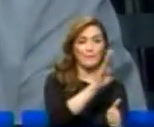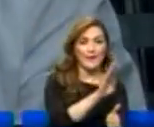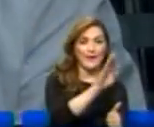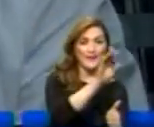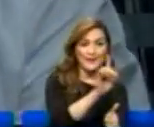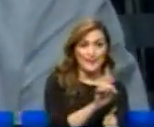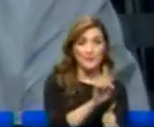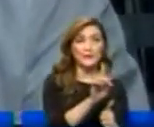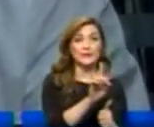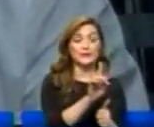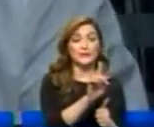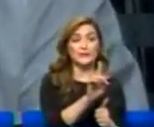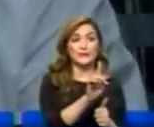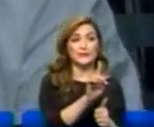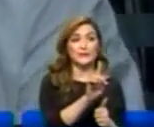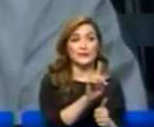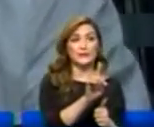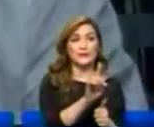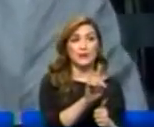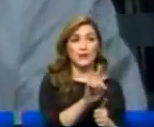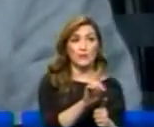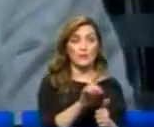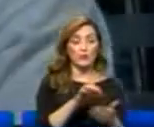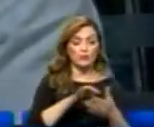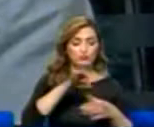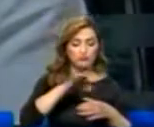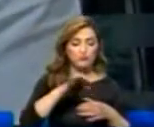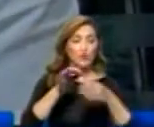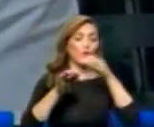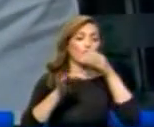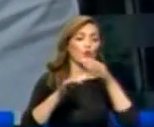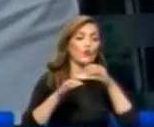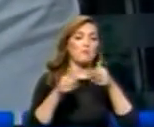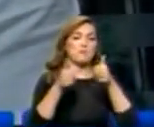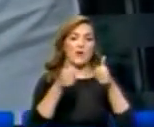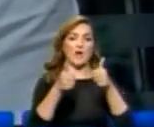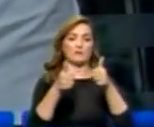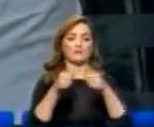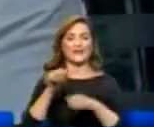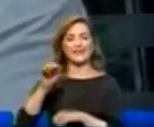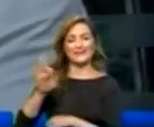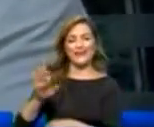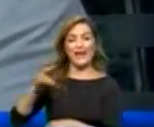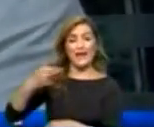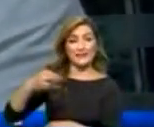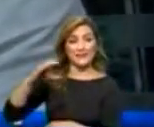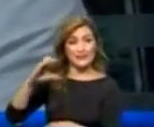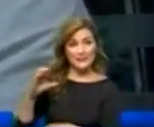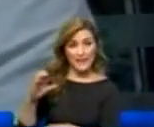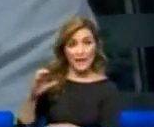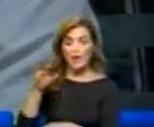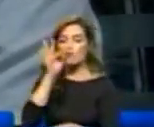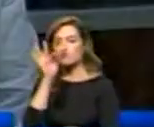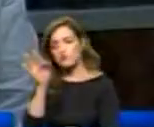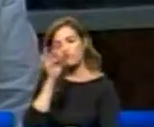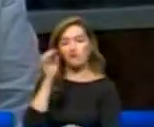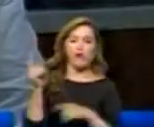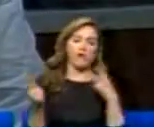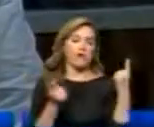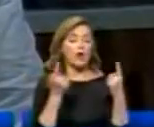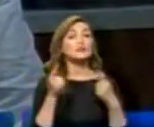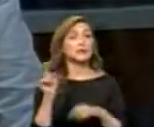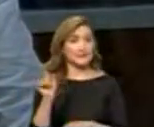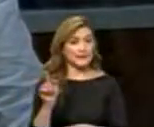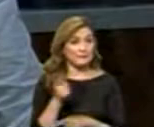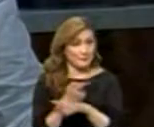aquí significa que no tiene efectos psicotrópicos, y el THC es aquel que produce el vuelo, que es el que produce efectos psicotrópicos. Él